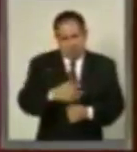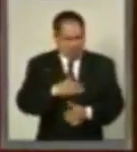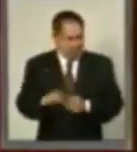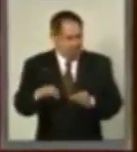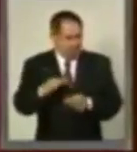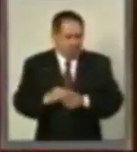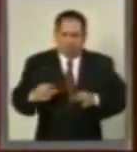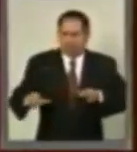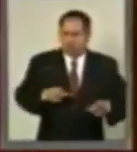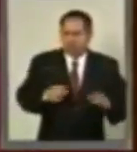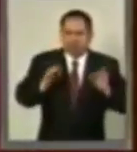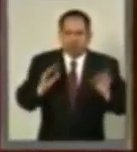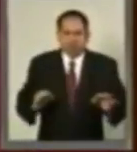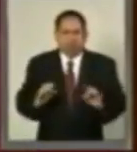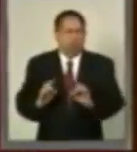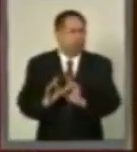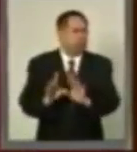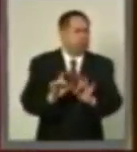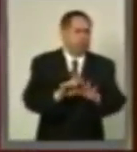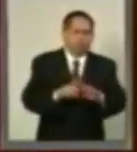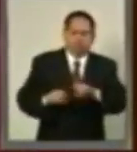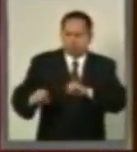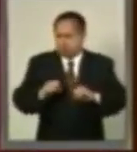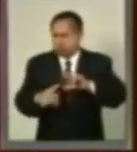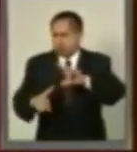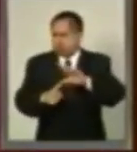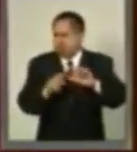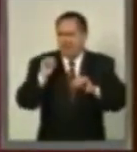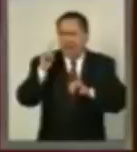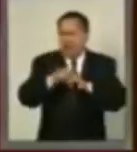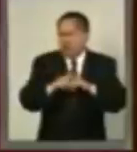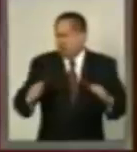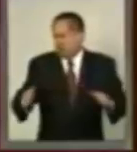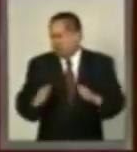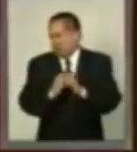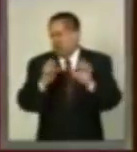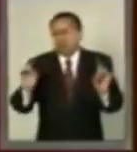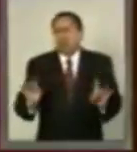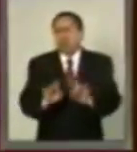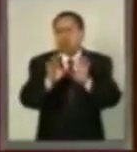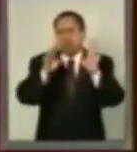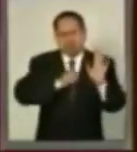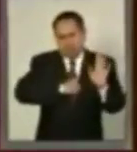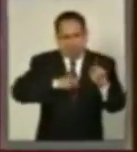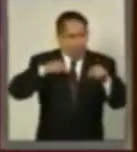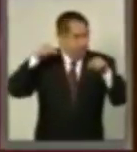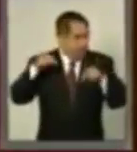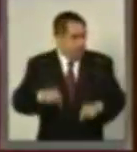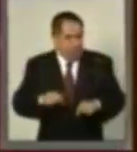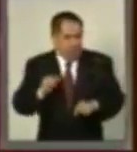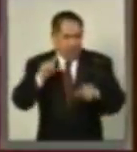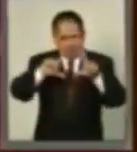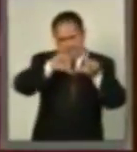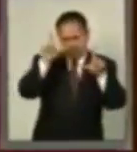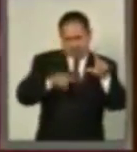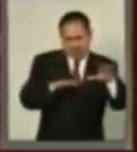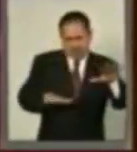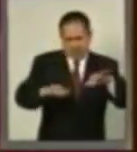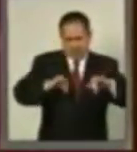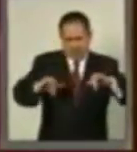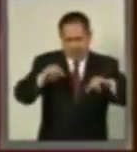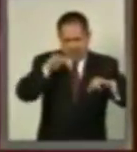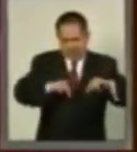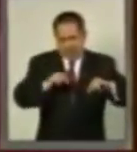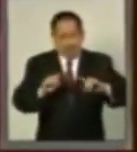y preparados para que ante cualquier desastre natural, que desafortunadamente nuestro país, por su posición geográfica y por